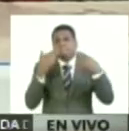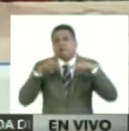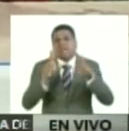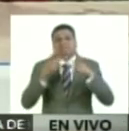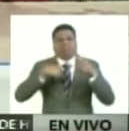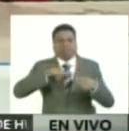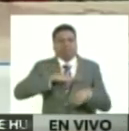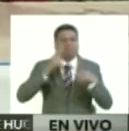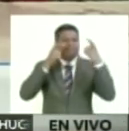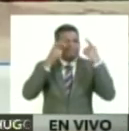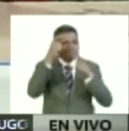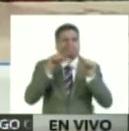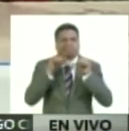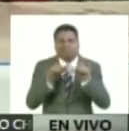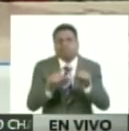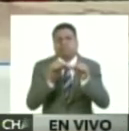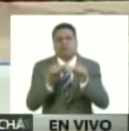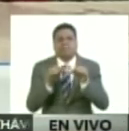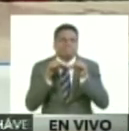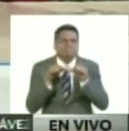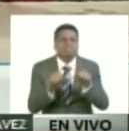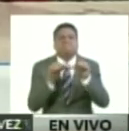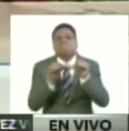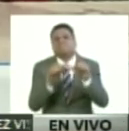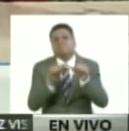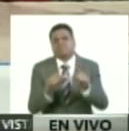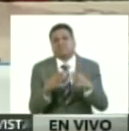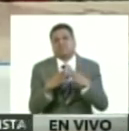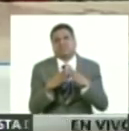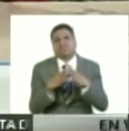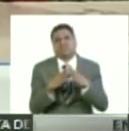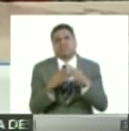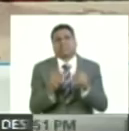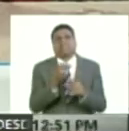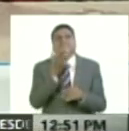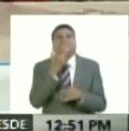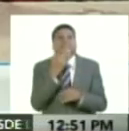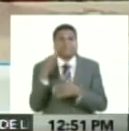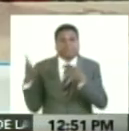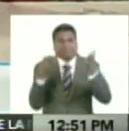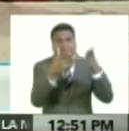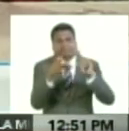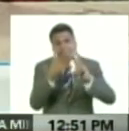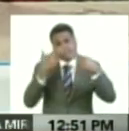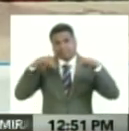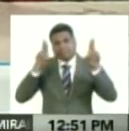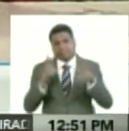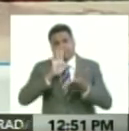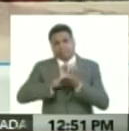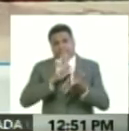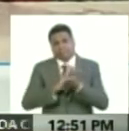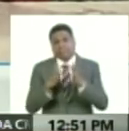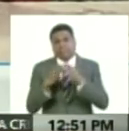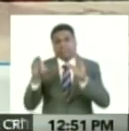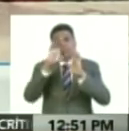insistimos en que cualquier situación política se dirima por vías pacíficas y